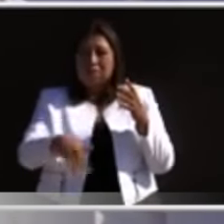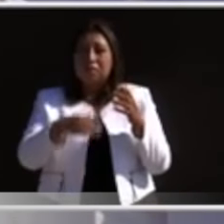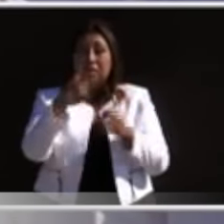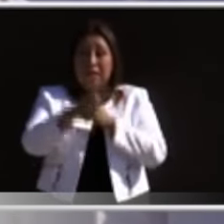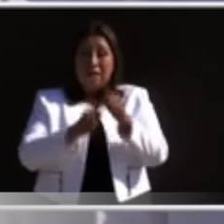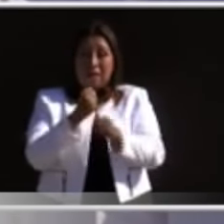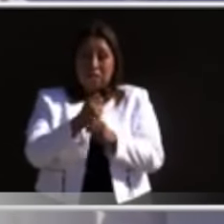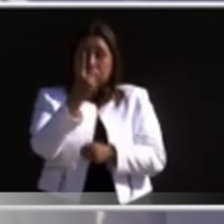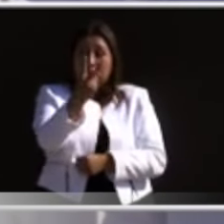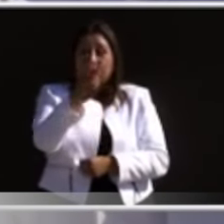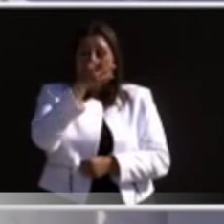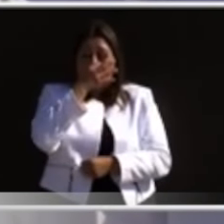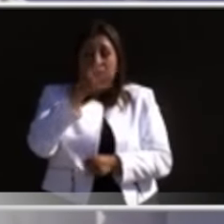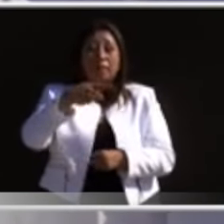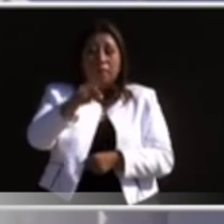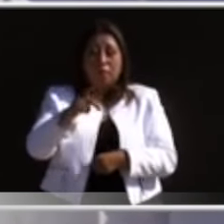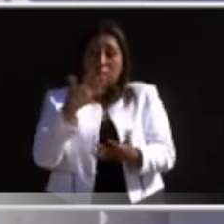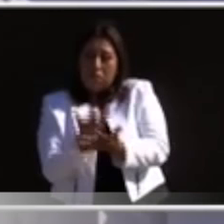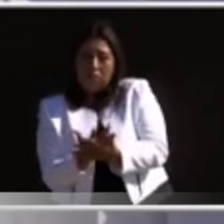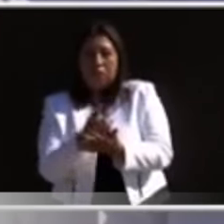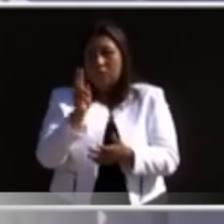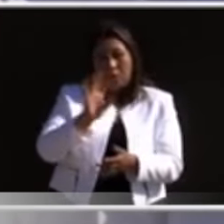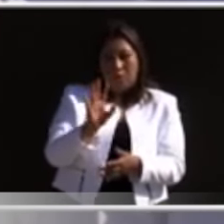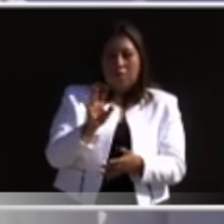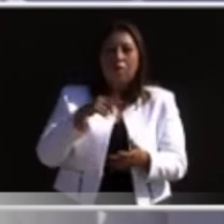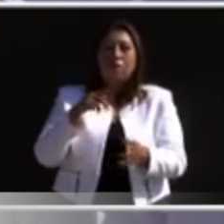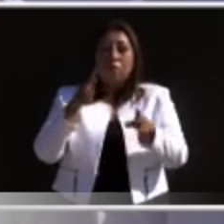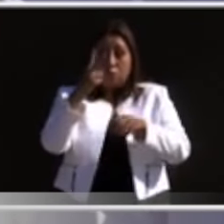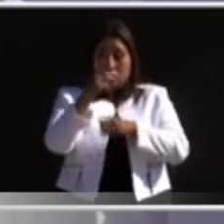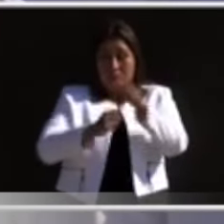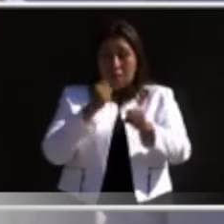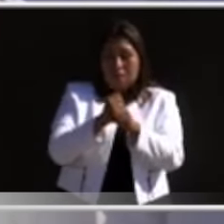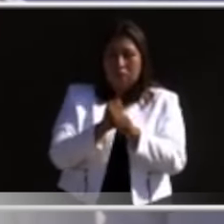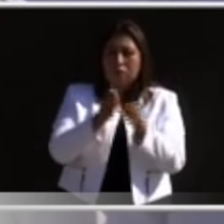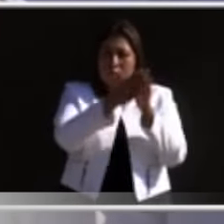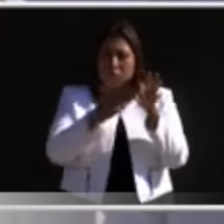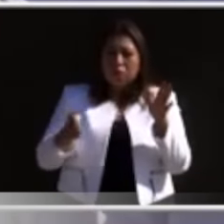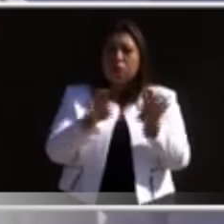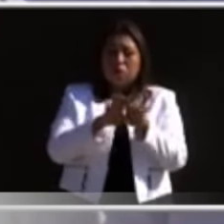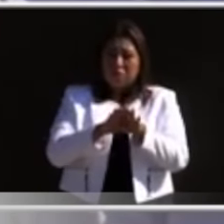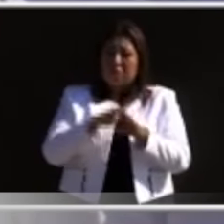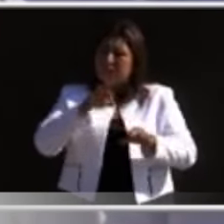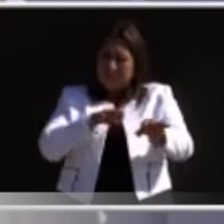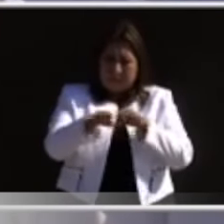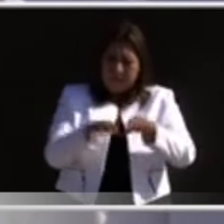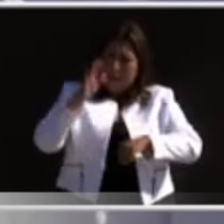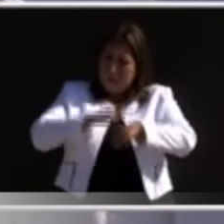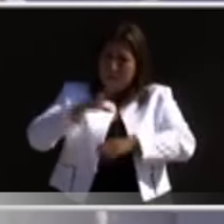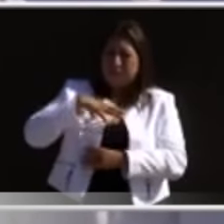2 años en los que no habrá descanso, 2 años en los que trabajaremos absolutamente todos los